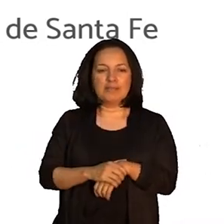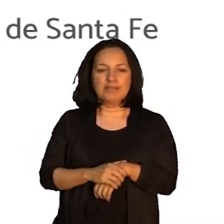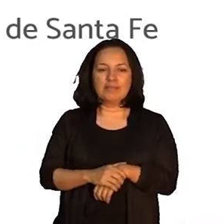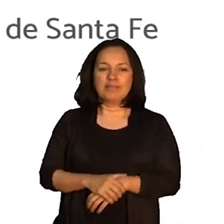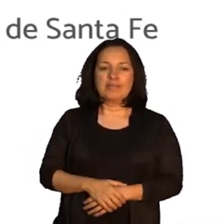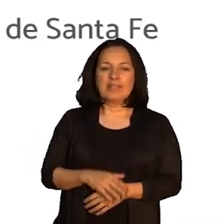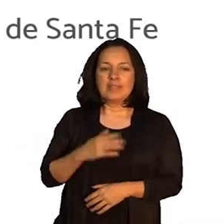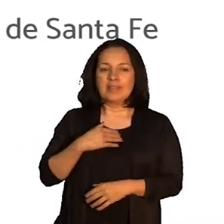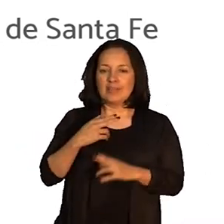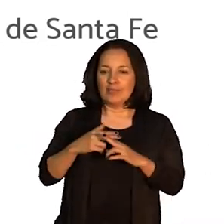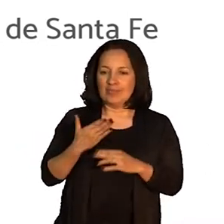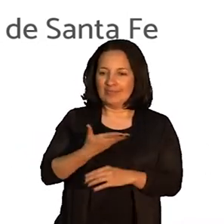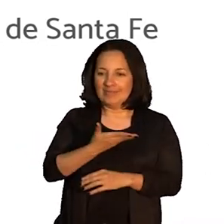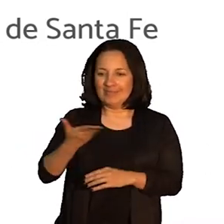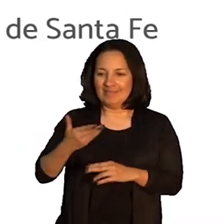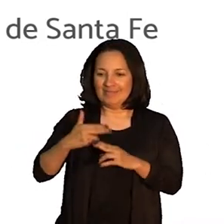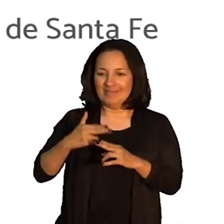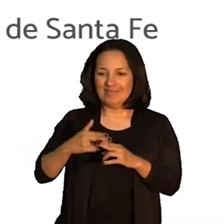Banexport SAS.